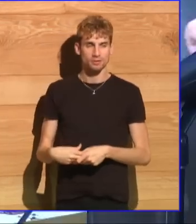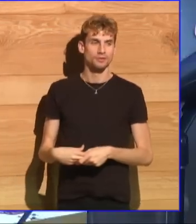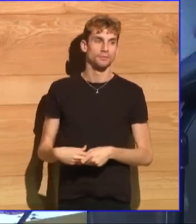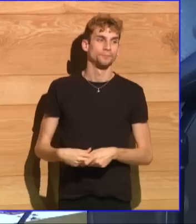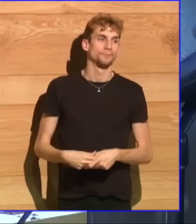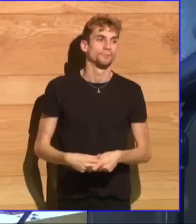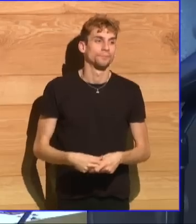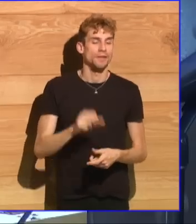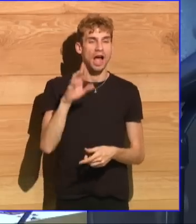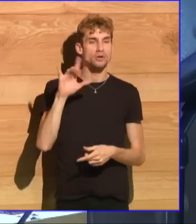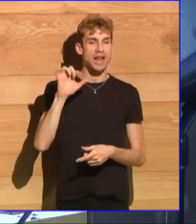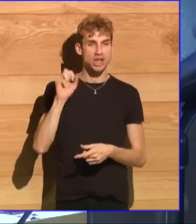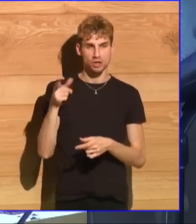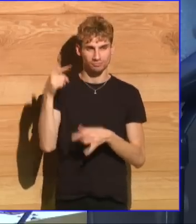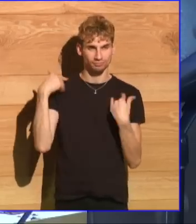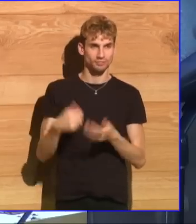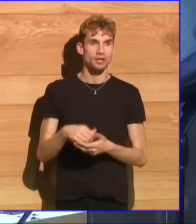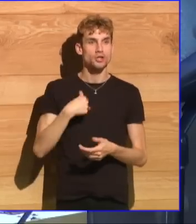preocupéis. Entonces, por ejemplo, yo muerdo esto.